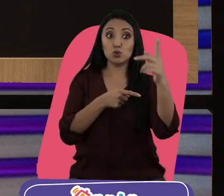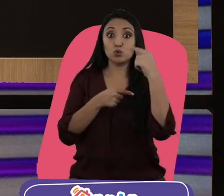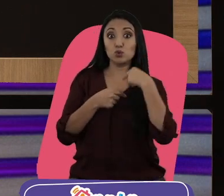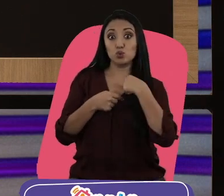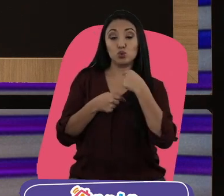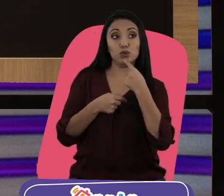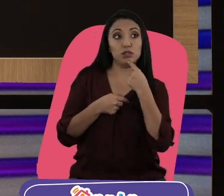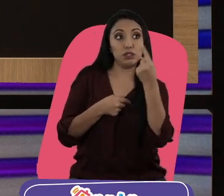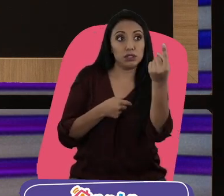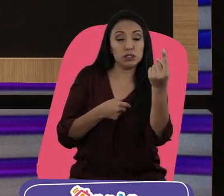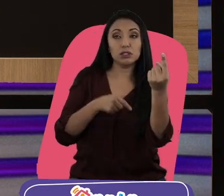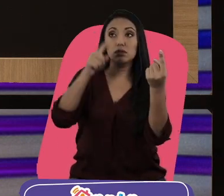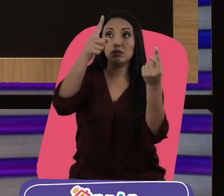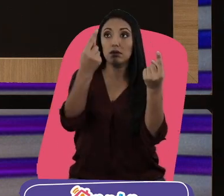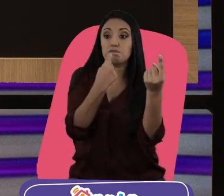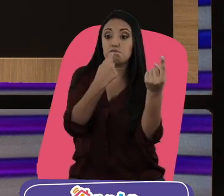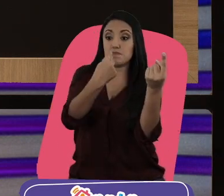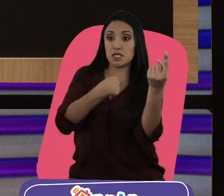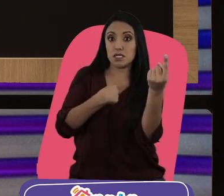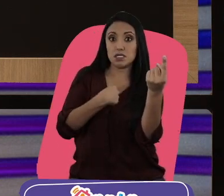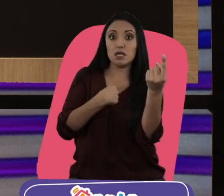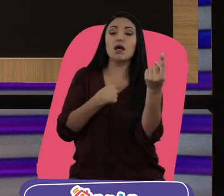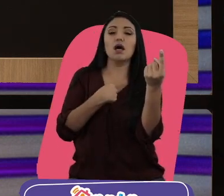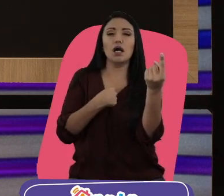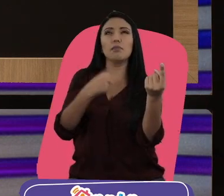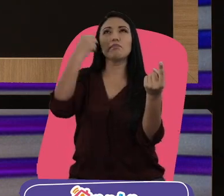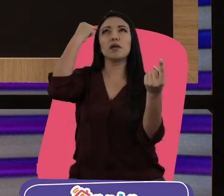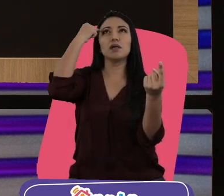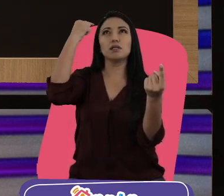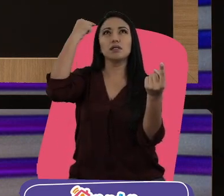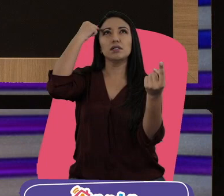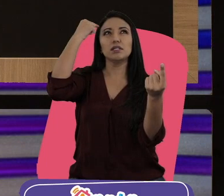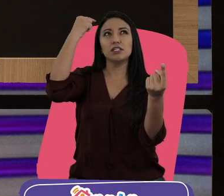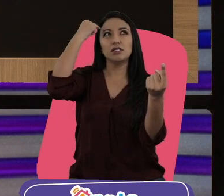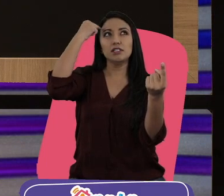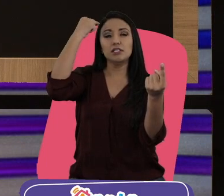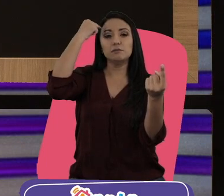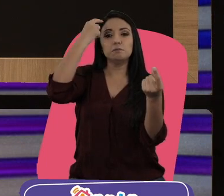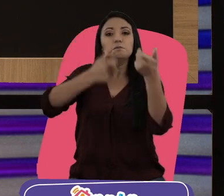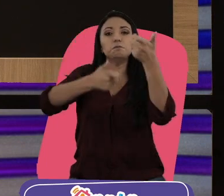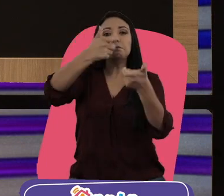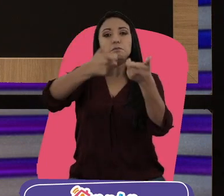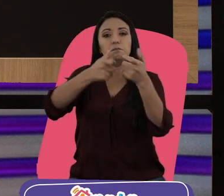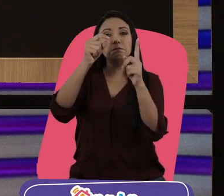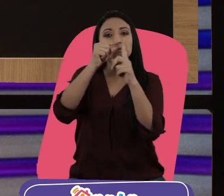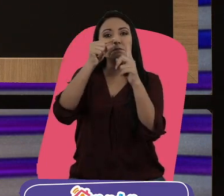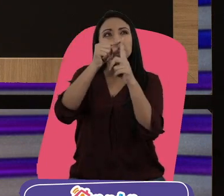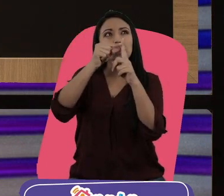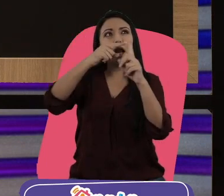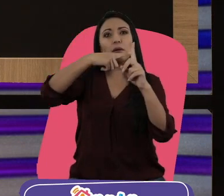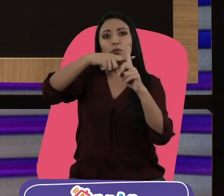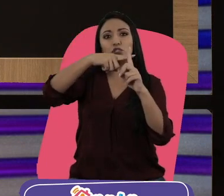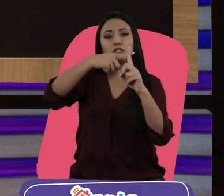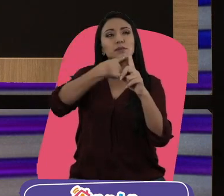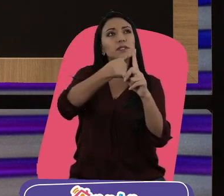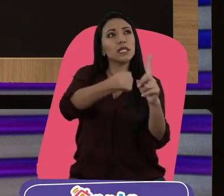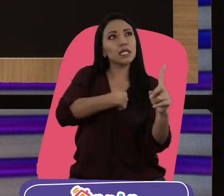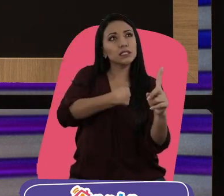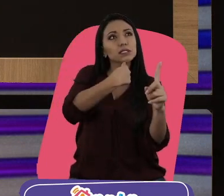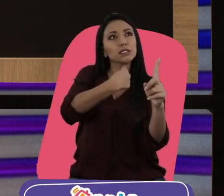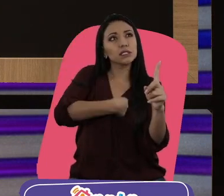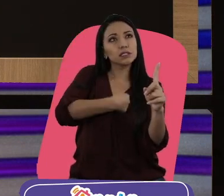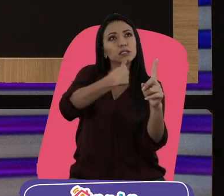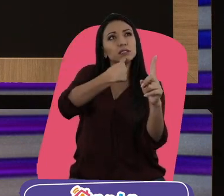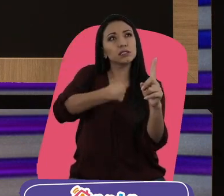hoy? Trata de pensar, recordar, hacer memoria, ¿cuáles fueron estas palabras positivas que te dijeron